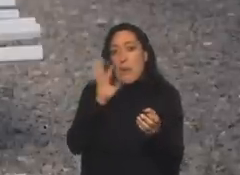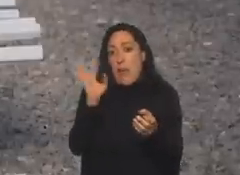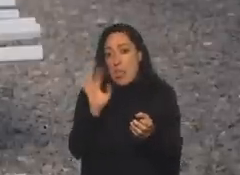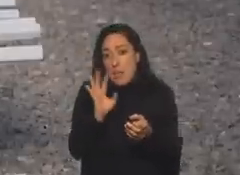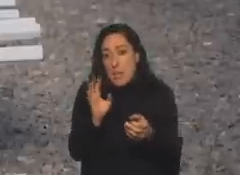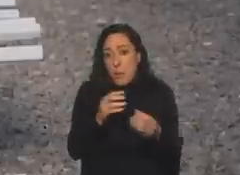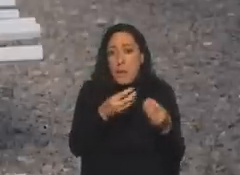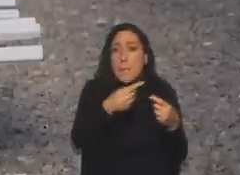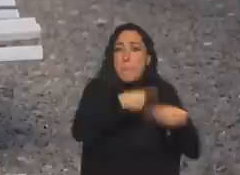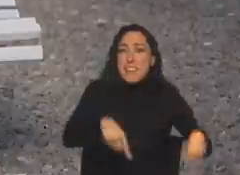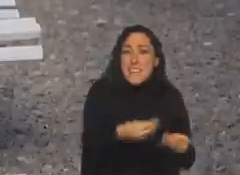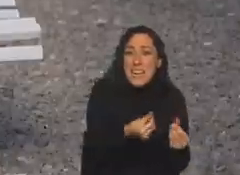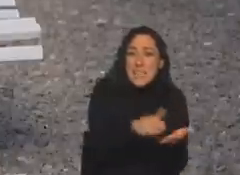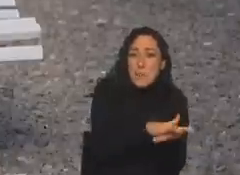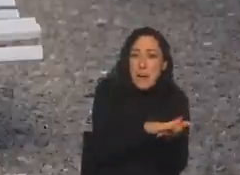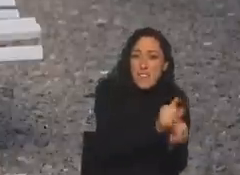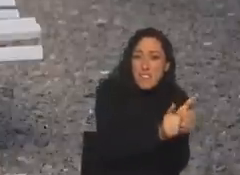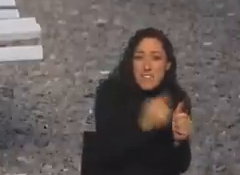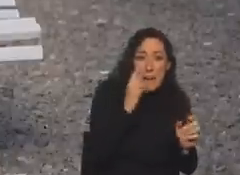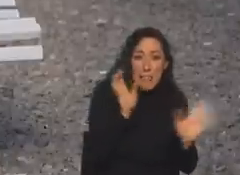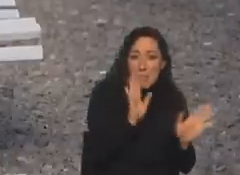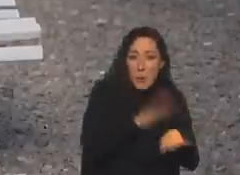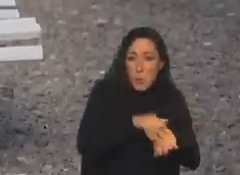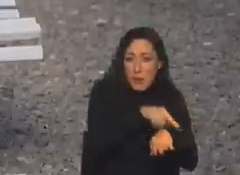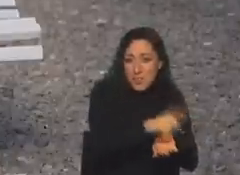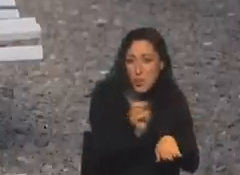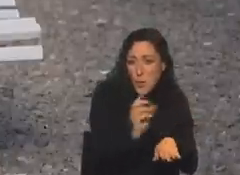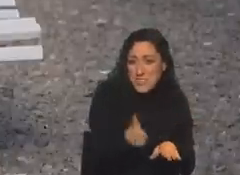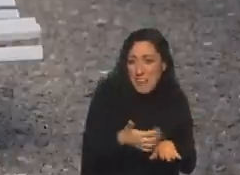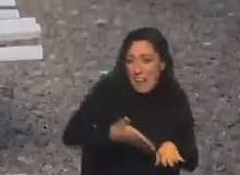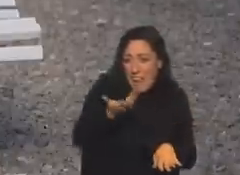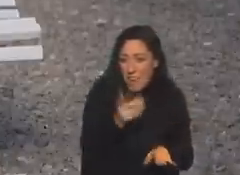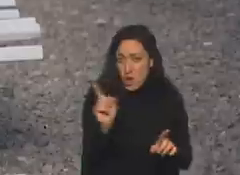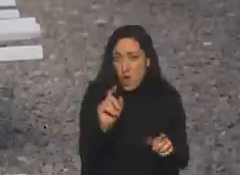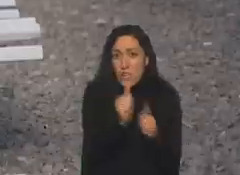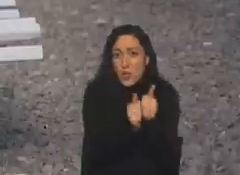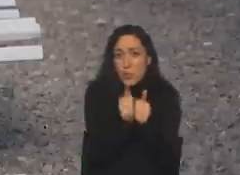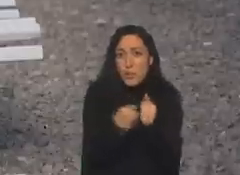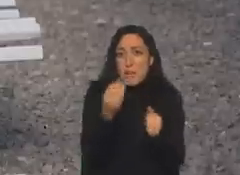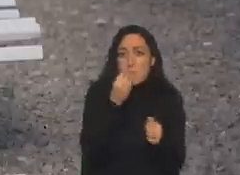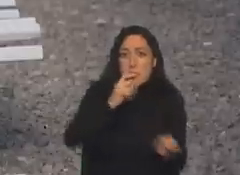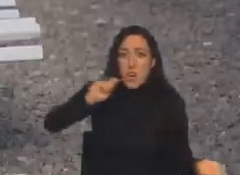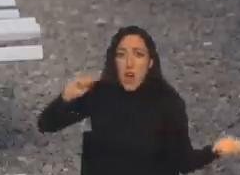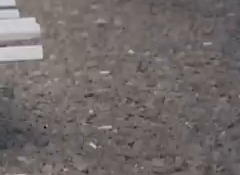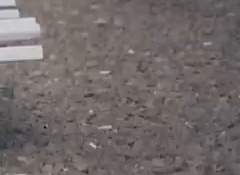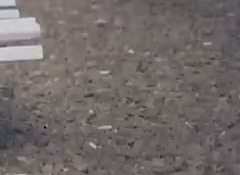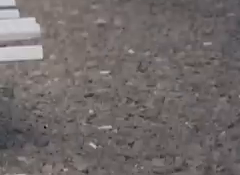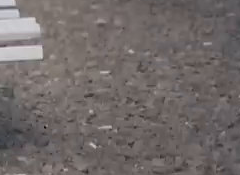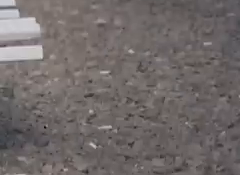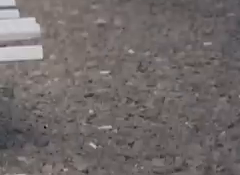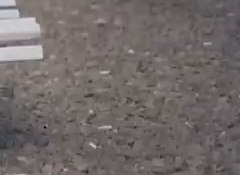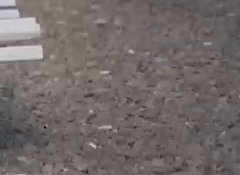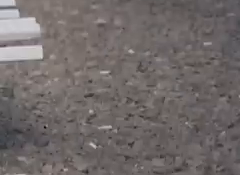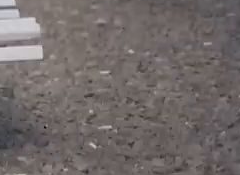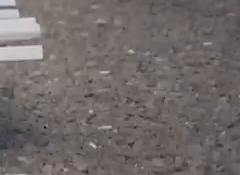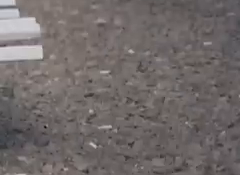precios de las materias primas. O sea, la industria alimenticia cambió tanto que ha hecho en el tiempo, que ha hecho que cada